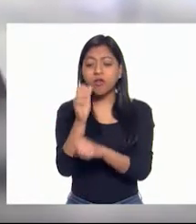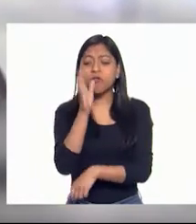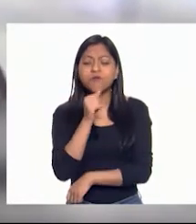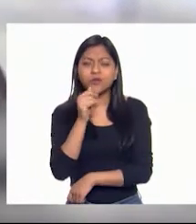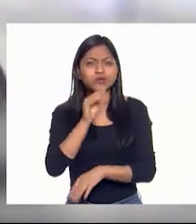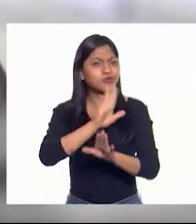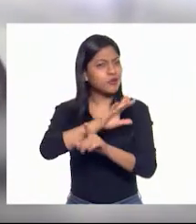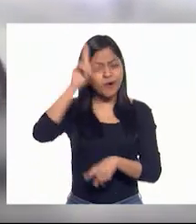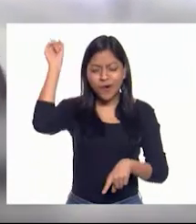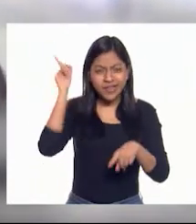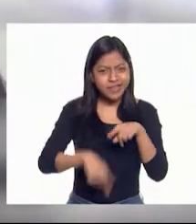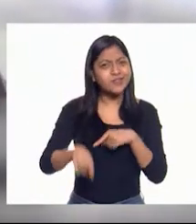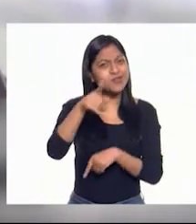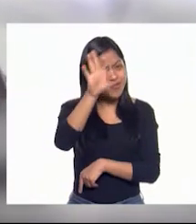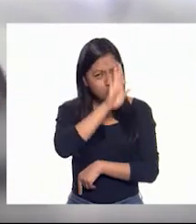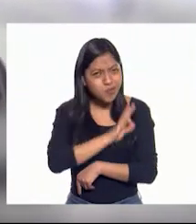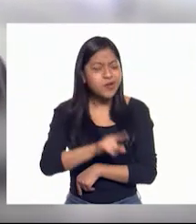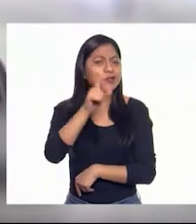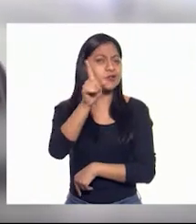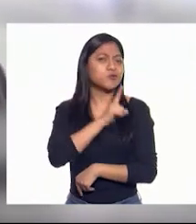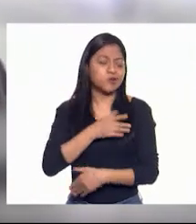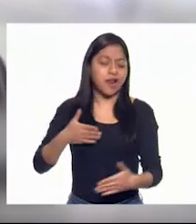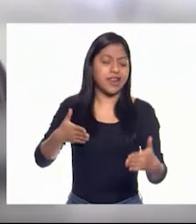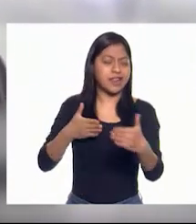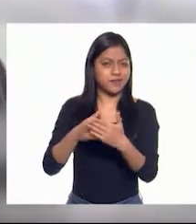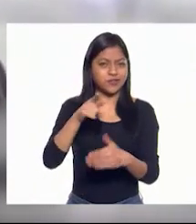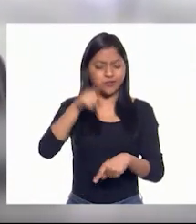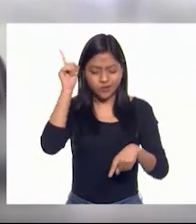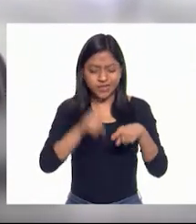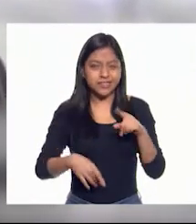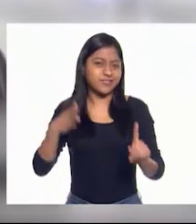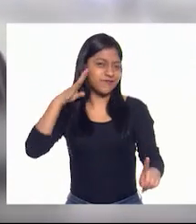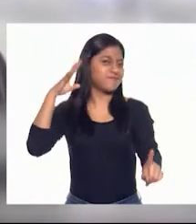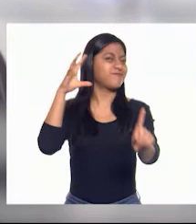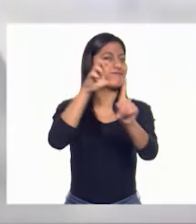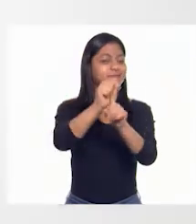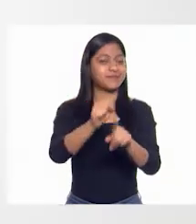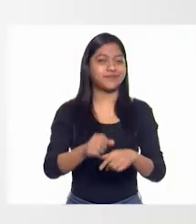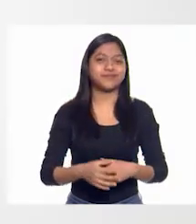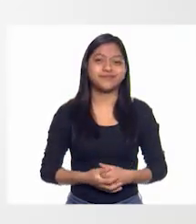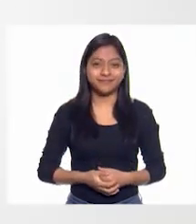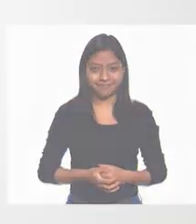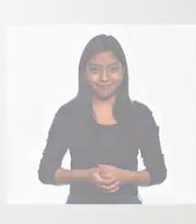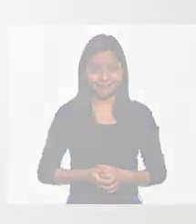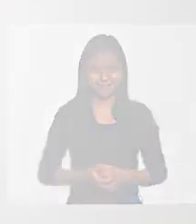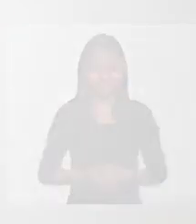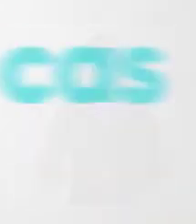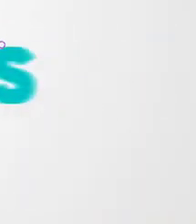exista el no se puede, porque solamente tú sabes hasta dónde puedes llegar.